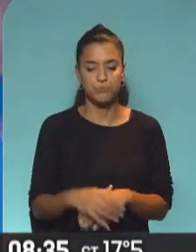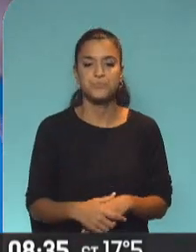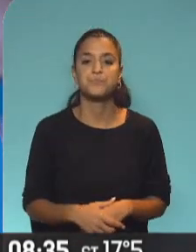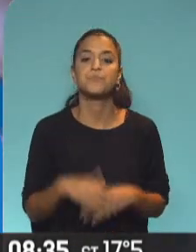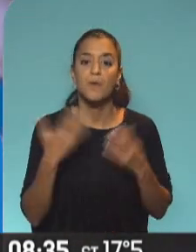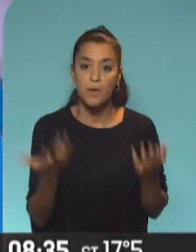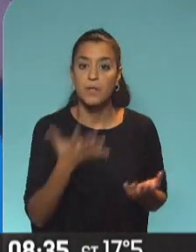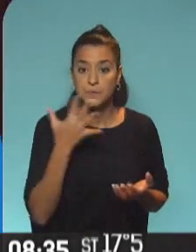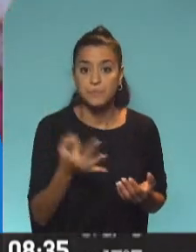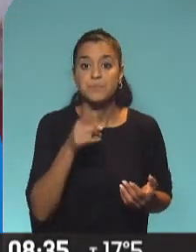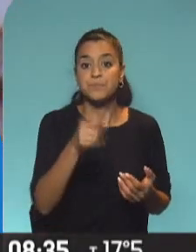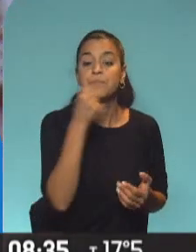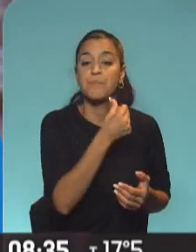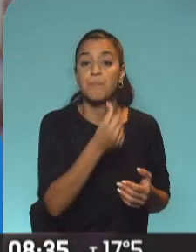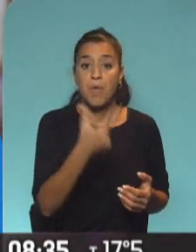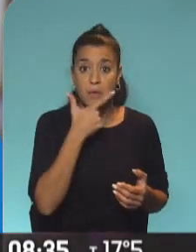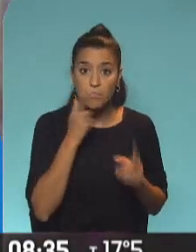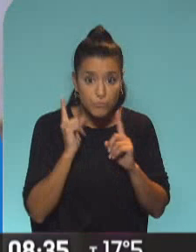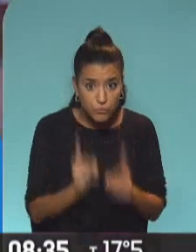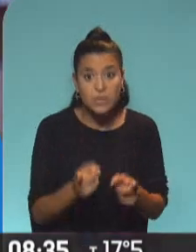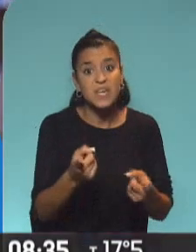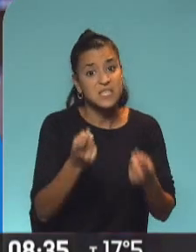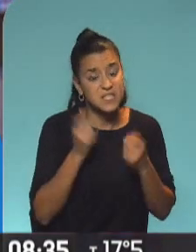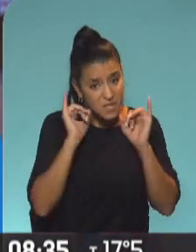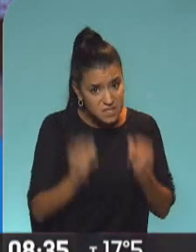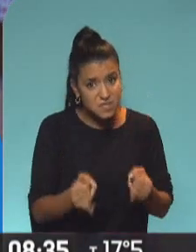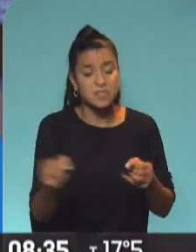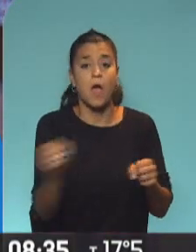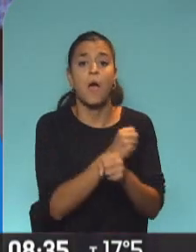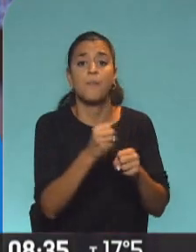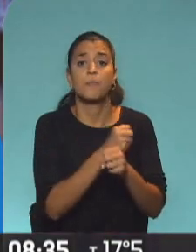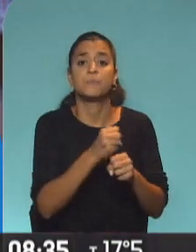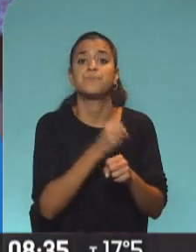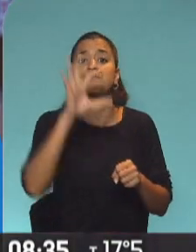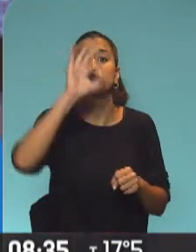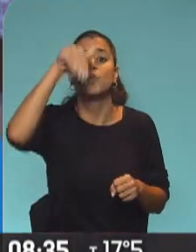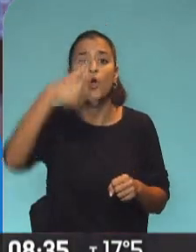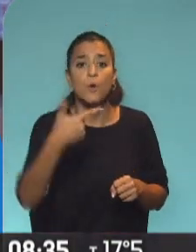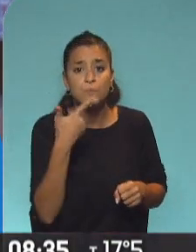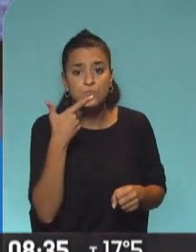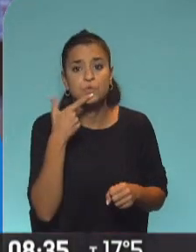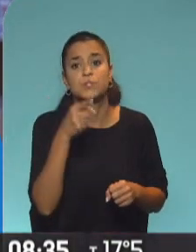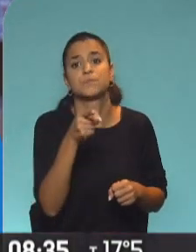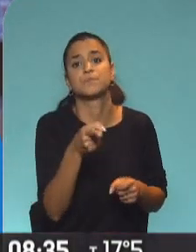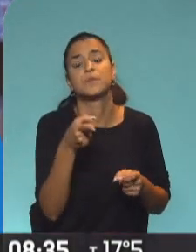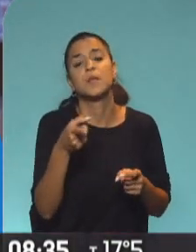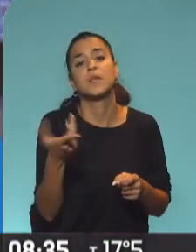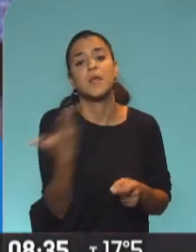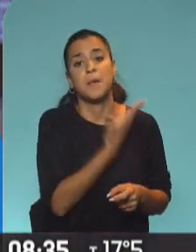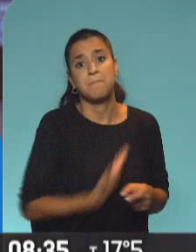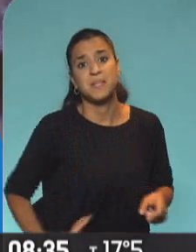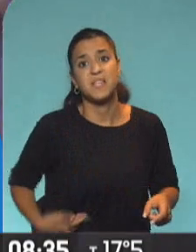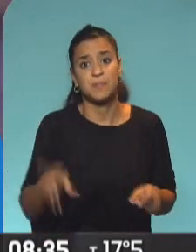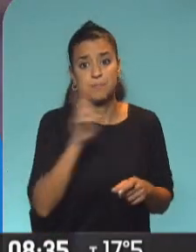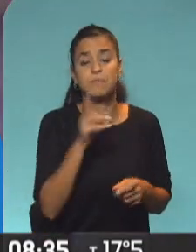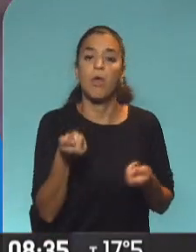Bueno, lo cierto es que son medicamentos que son vigentes, que son necesarios, que están aprobados por la Organización Mundial de la Salud, y el compromiso del presidente Alberto Fernández